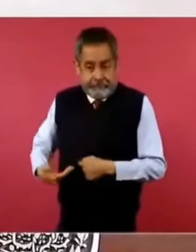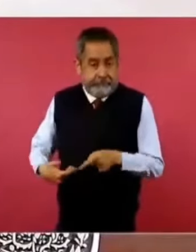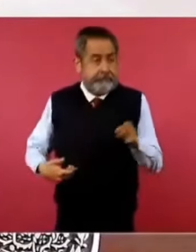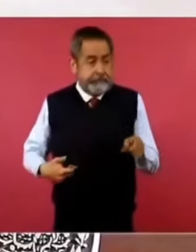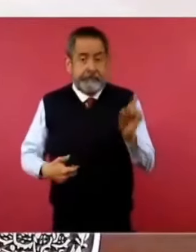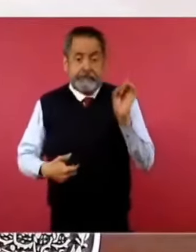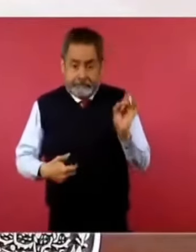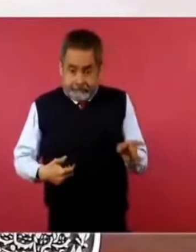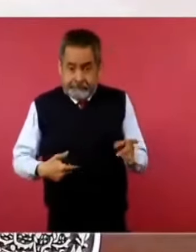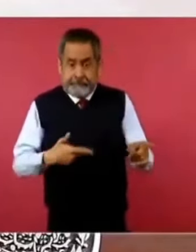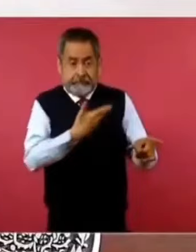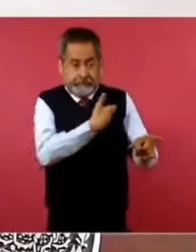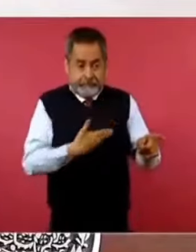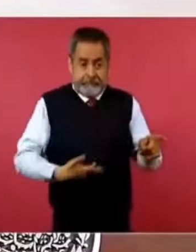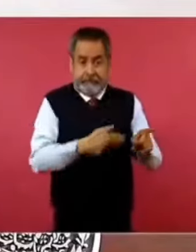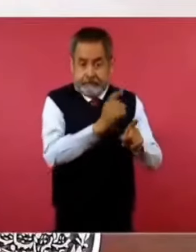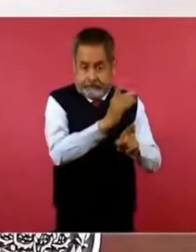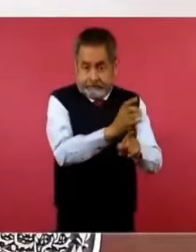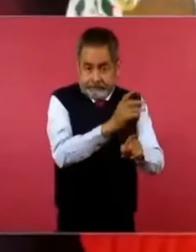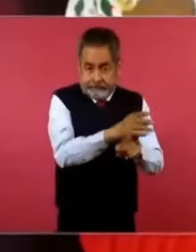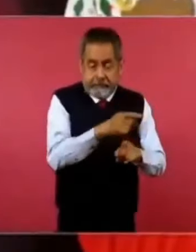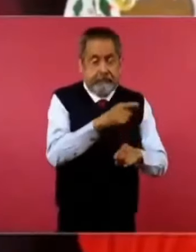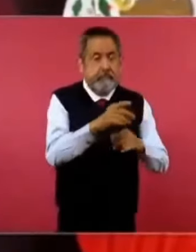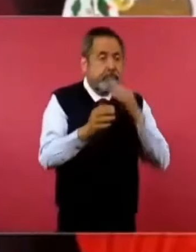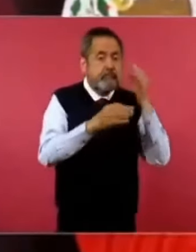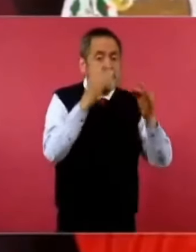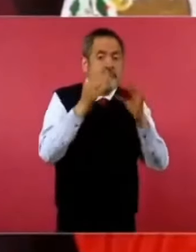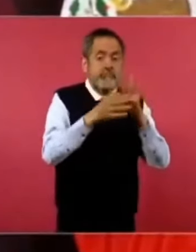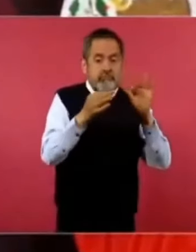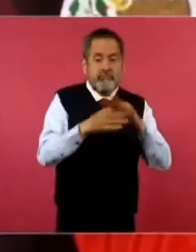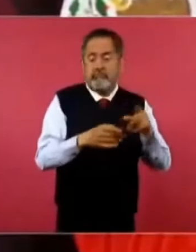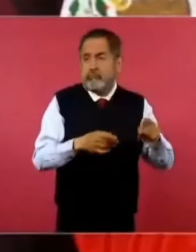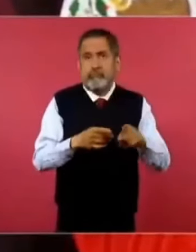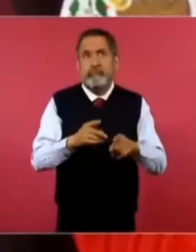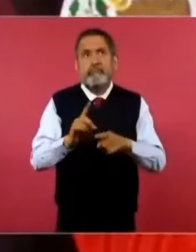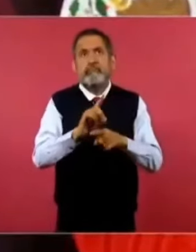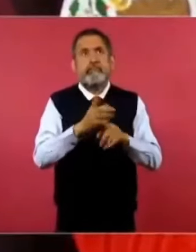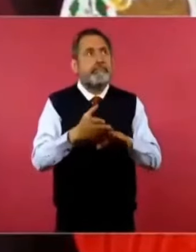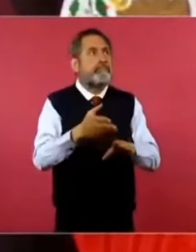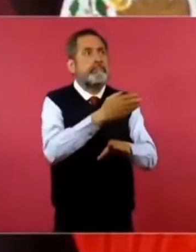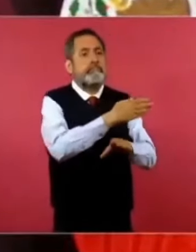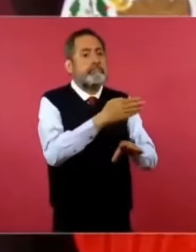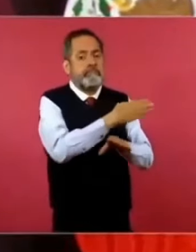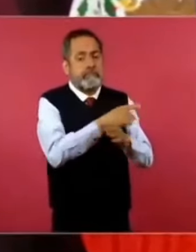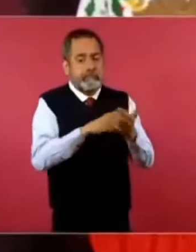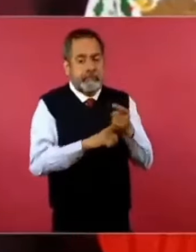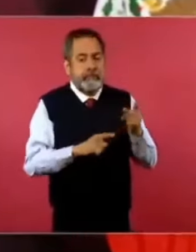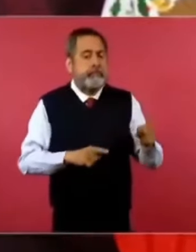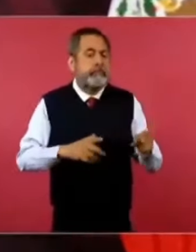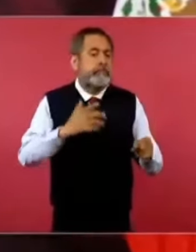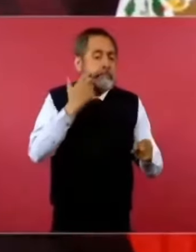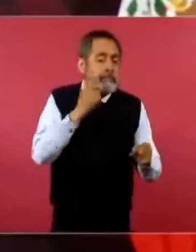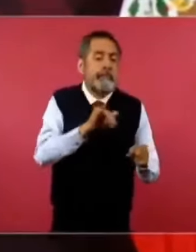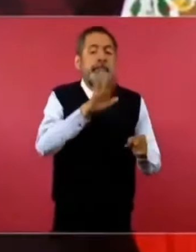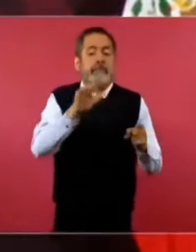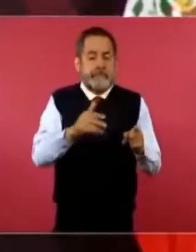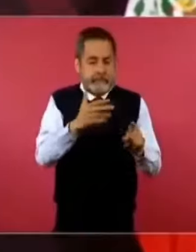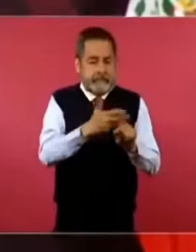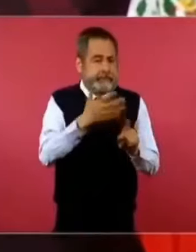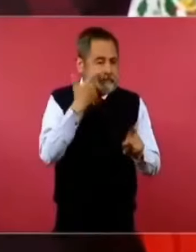estaba de presidente traía una campaña Bueno desde que quería ser